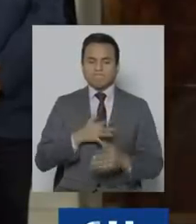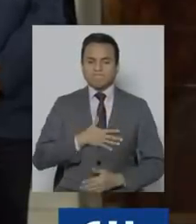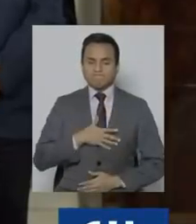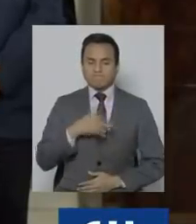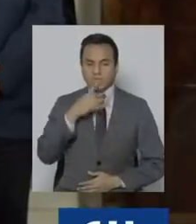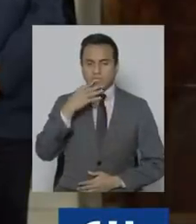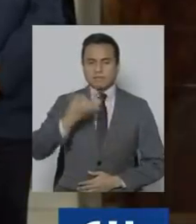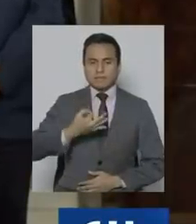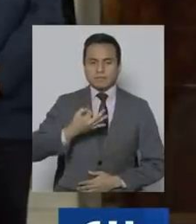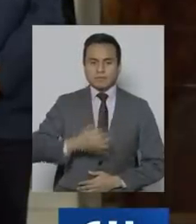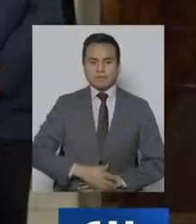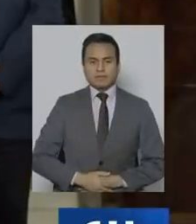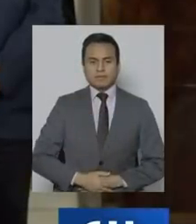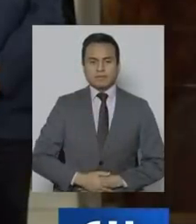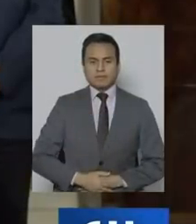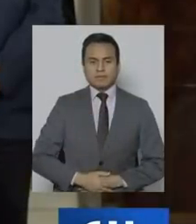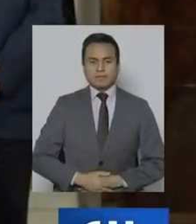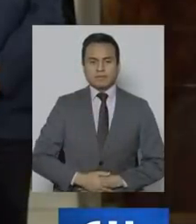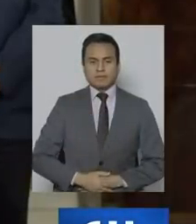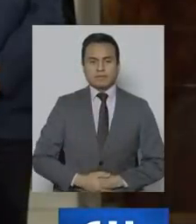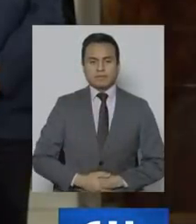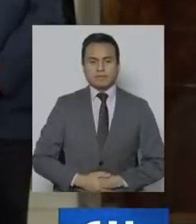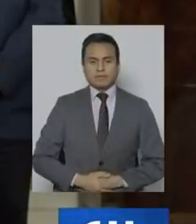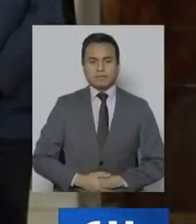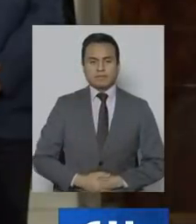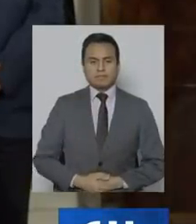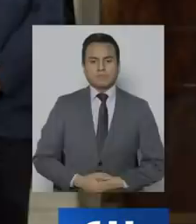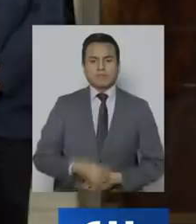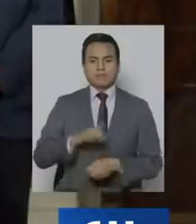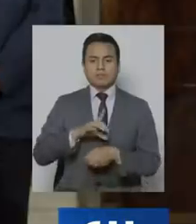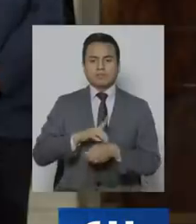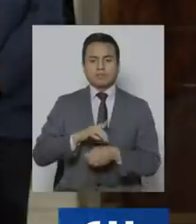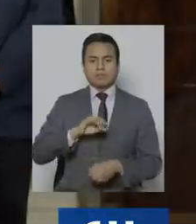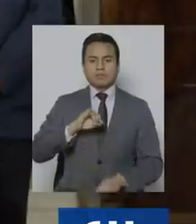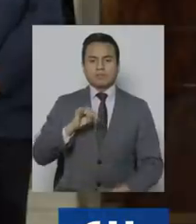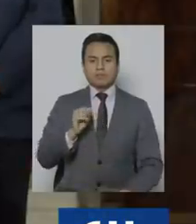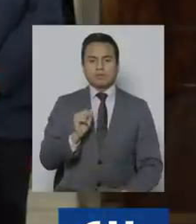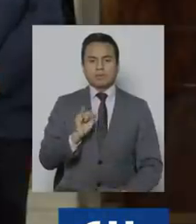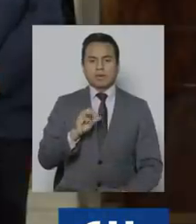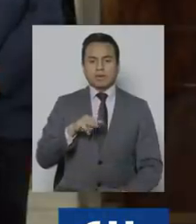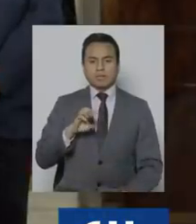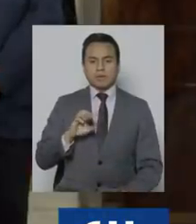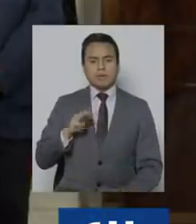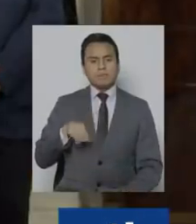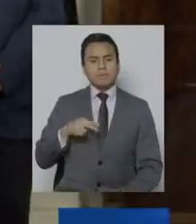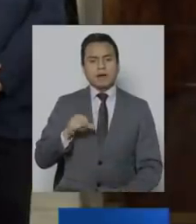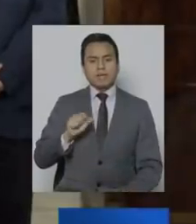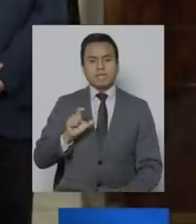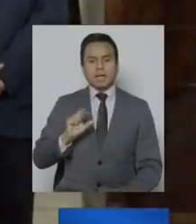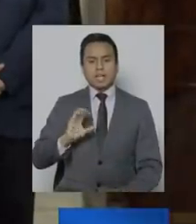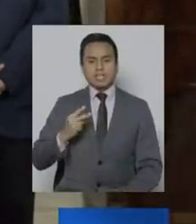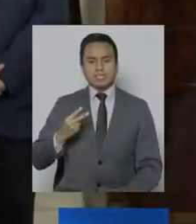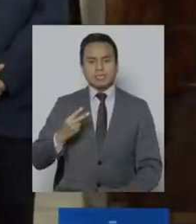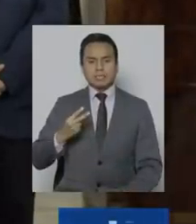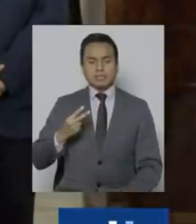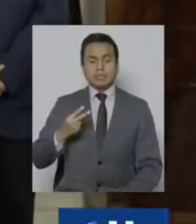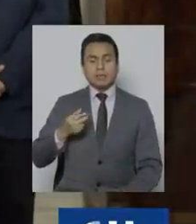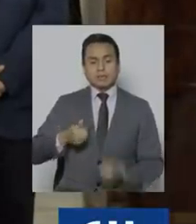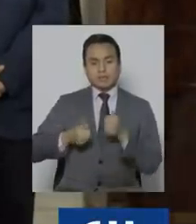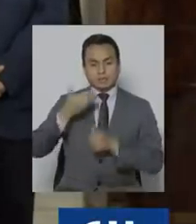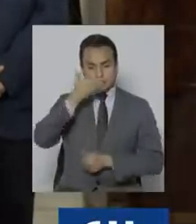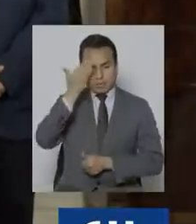y sinceramente al doctor Jaime Mañalich, no solo por sus calidades